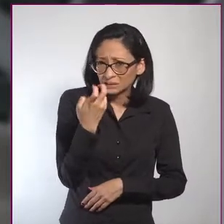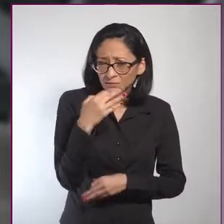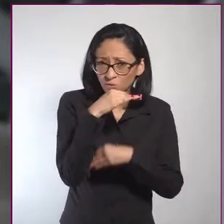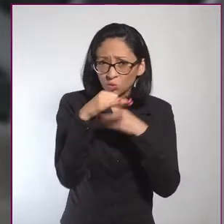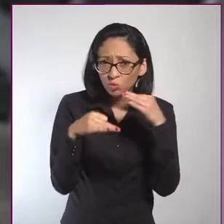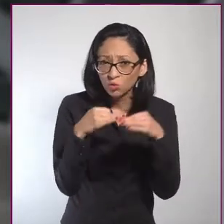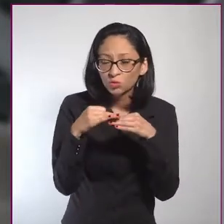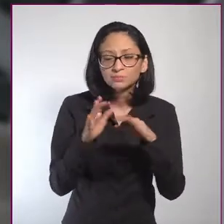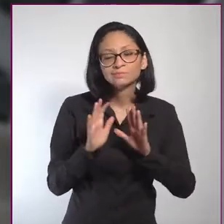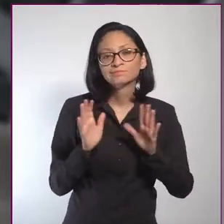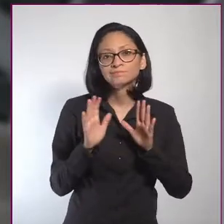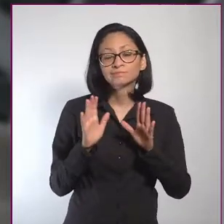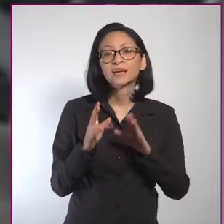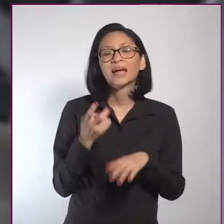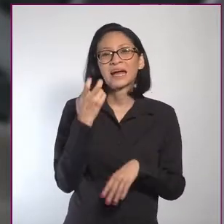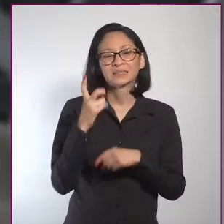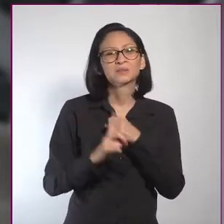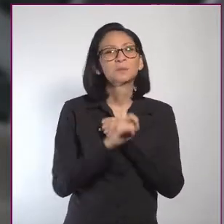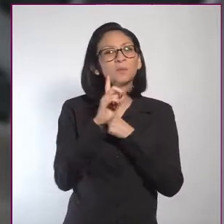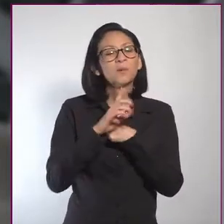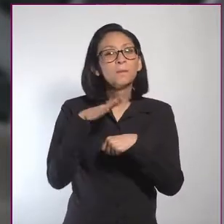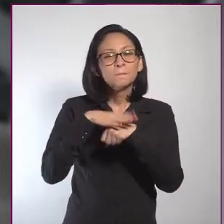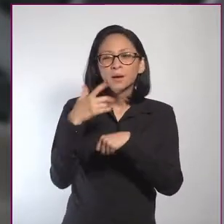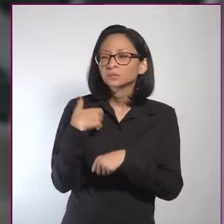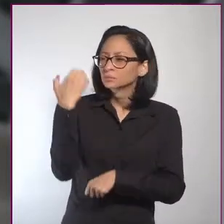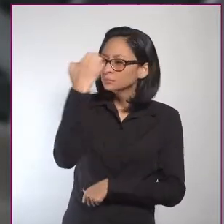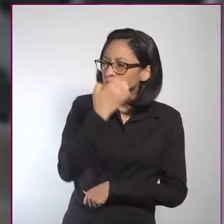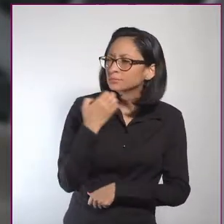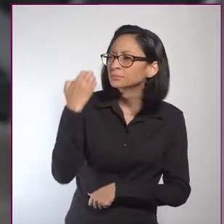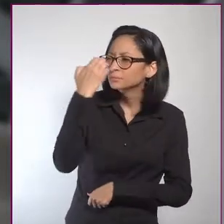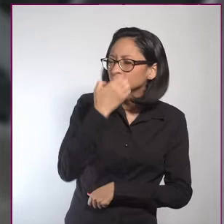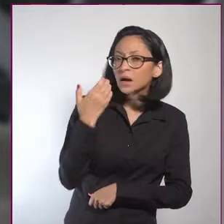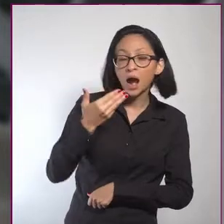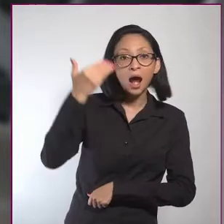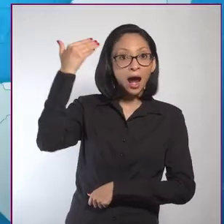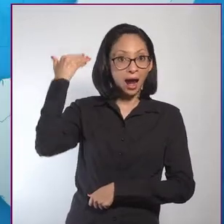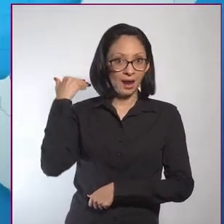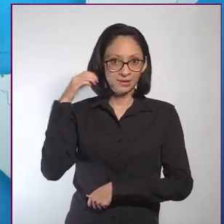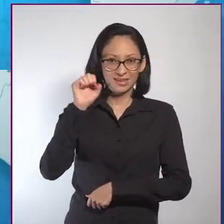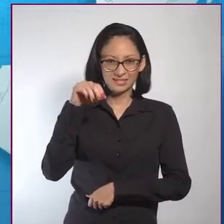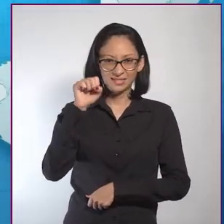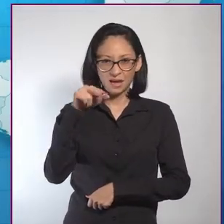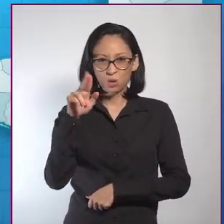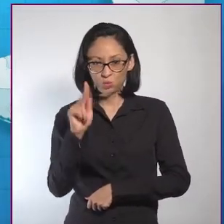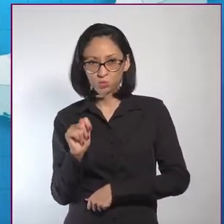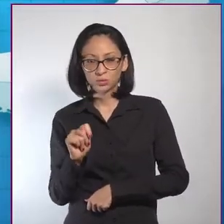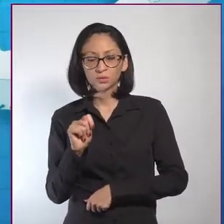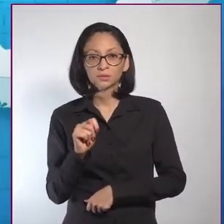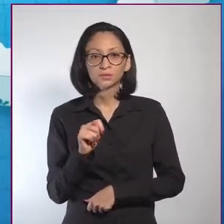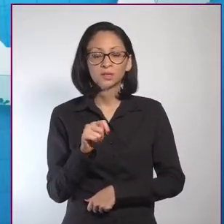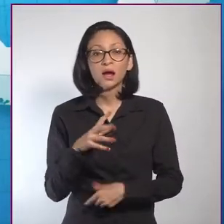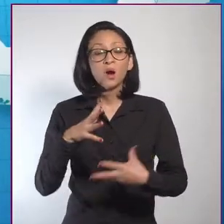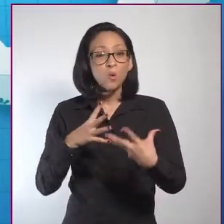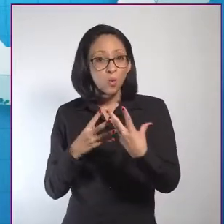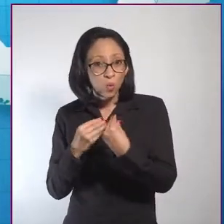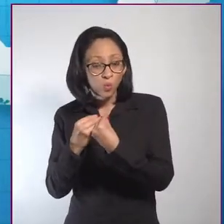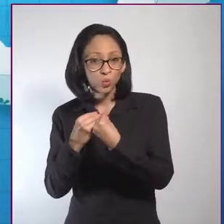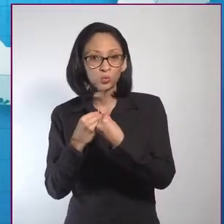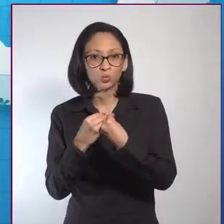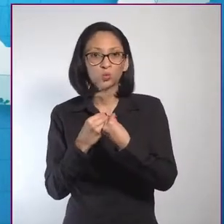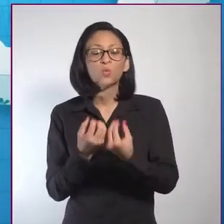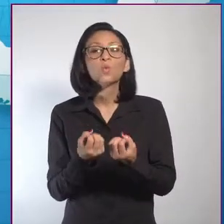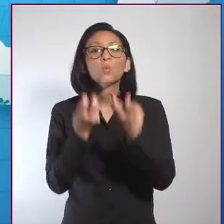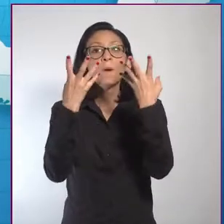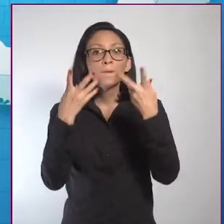preocupante es que analizando los datos de ediciones anteriores de la ENSANUT, En conjunto, la cantidad y la proporción